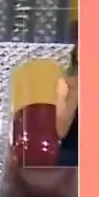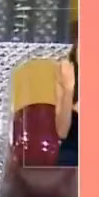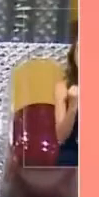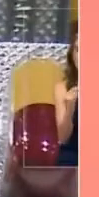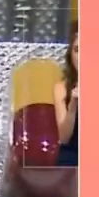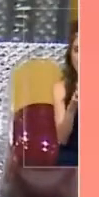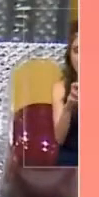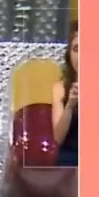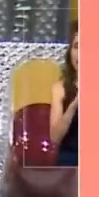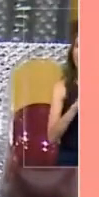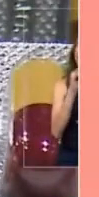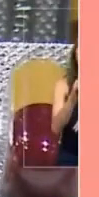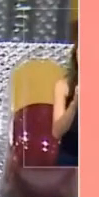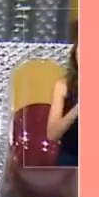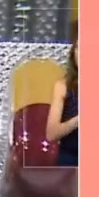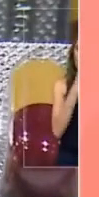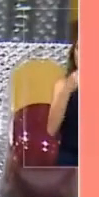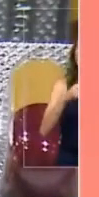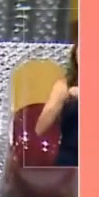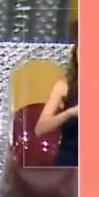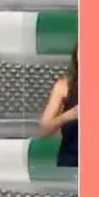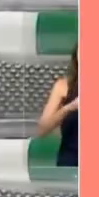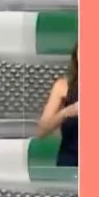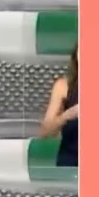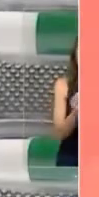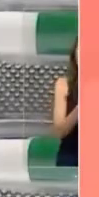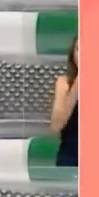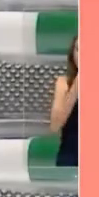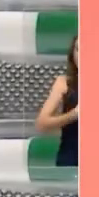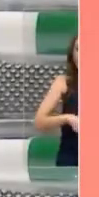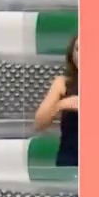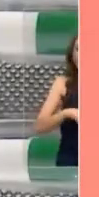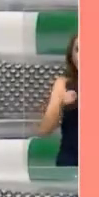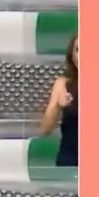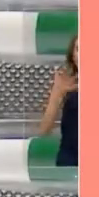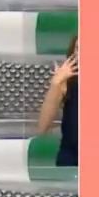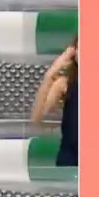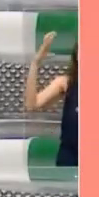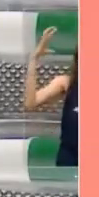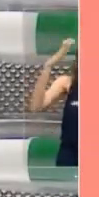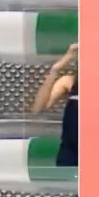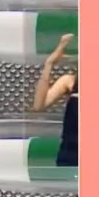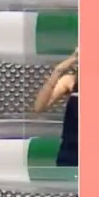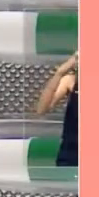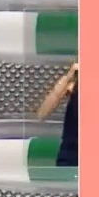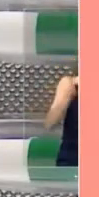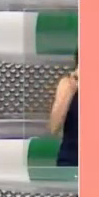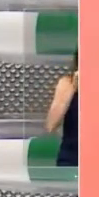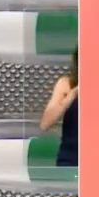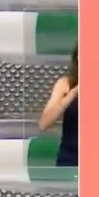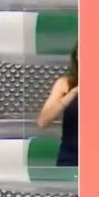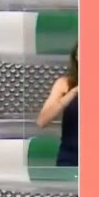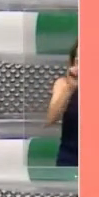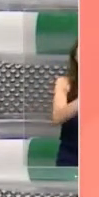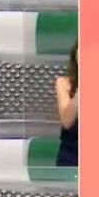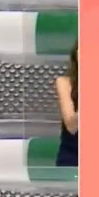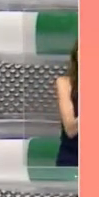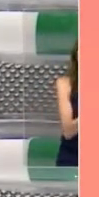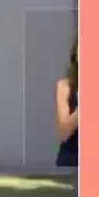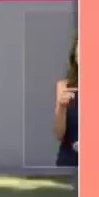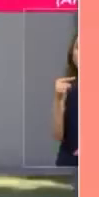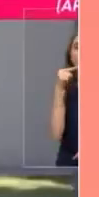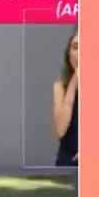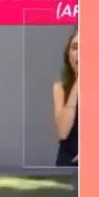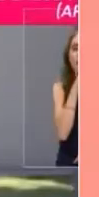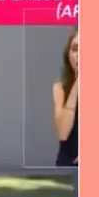cantidad importante esta droga, o pena a título de microtráfico, que son penas que llegan también hasta los 5 años de cárcel si es sorprendido